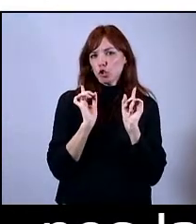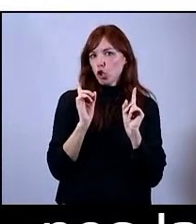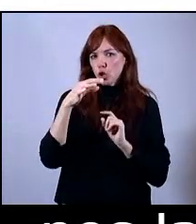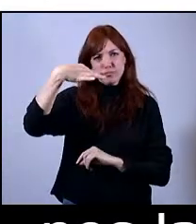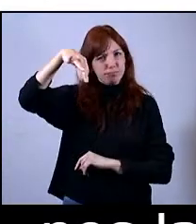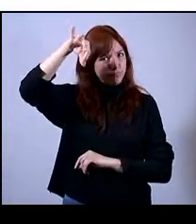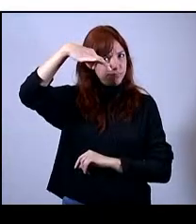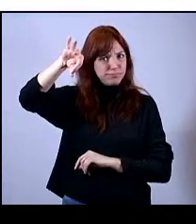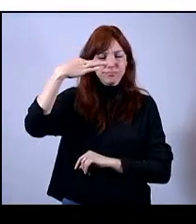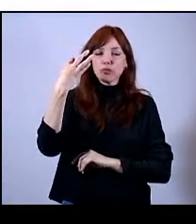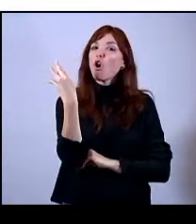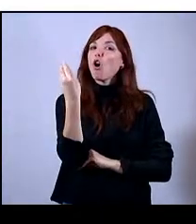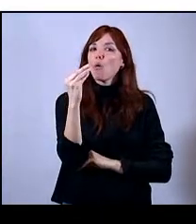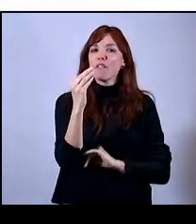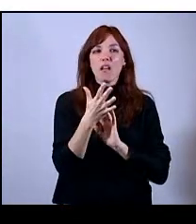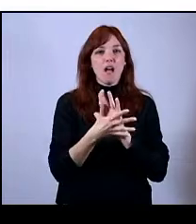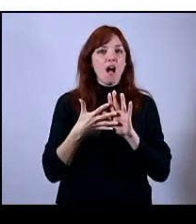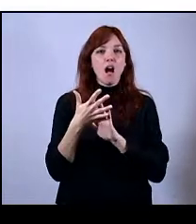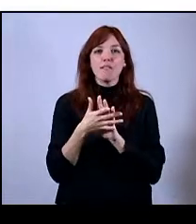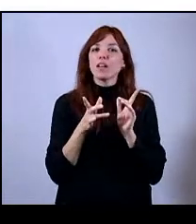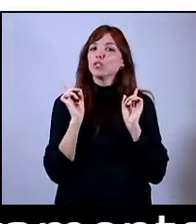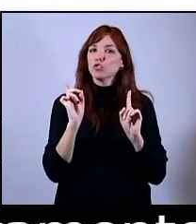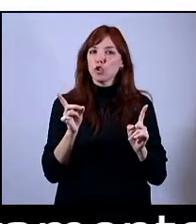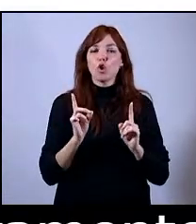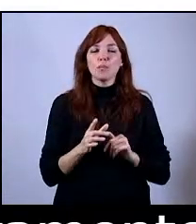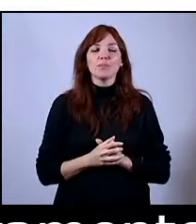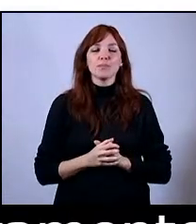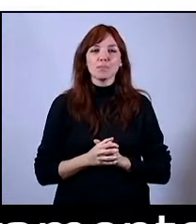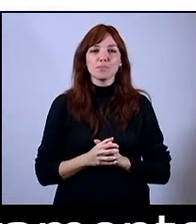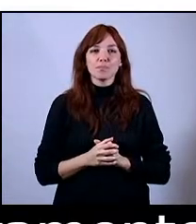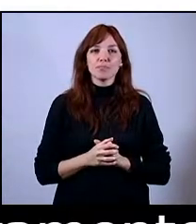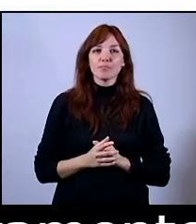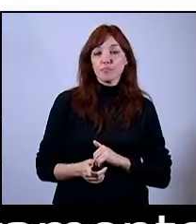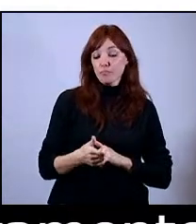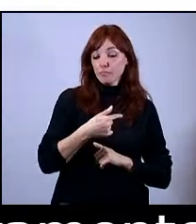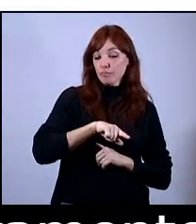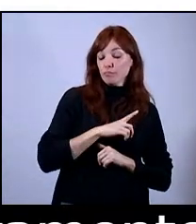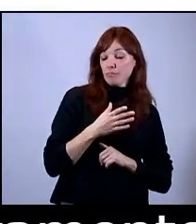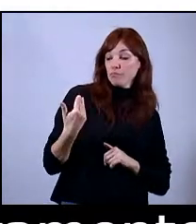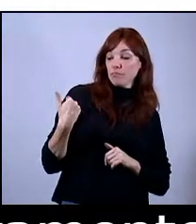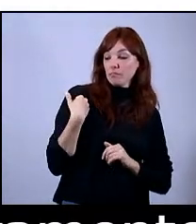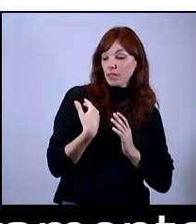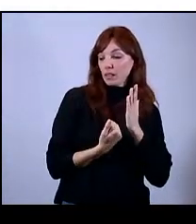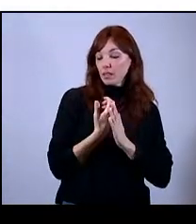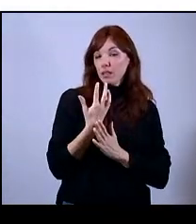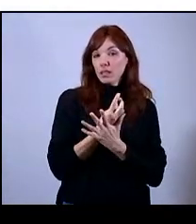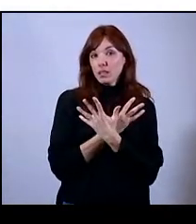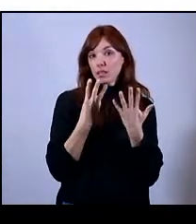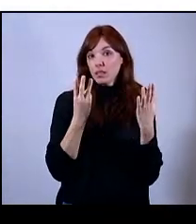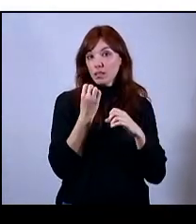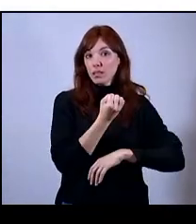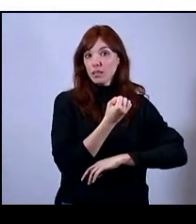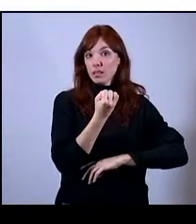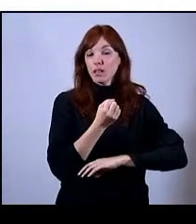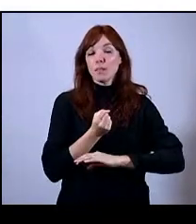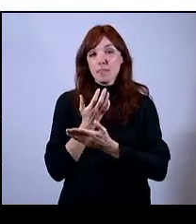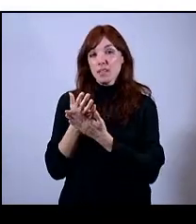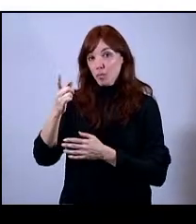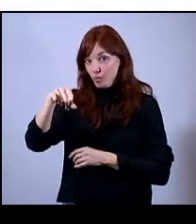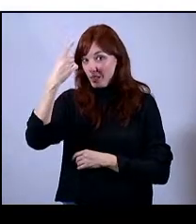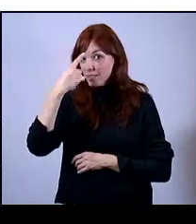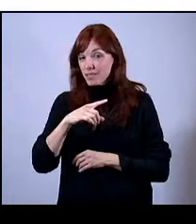y exclusivamente para hablar de jóvenes. Nosotros el pasado 18 de diciembre le pedimos, como bien